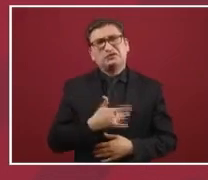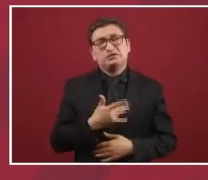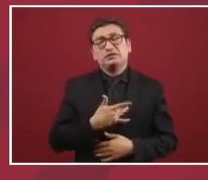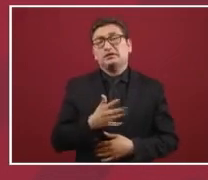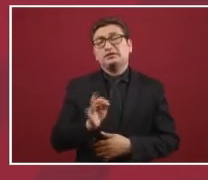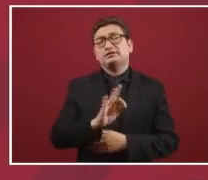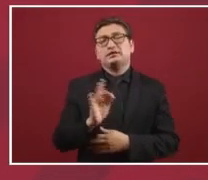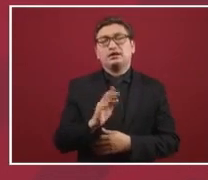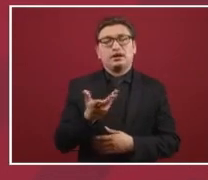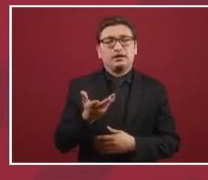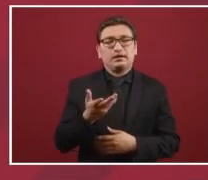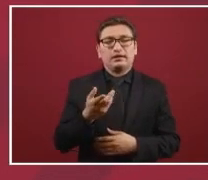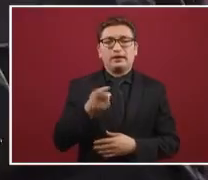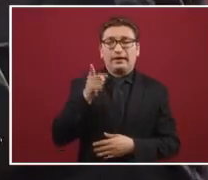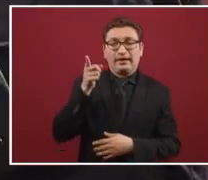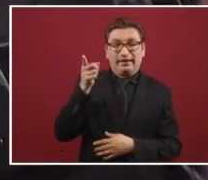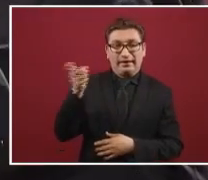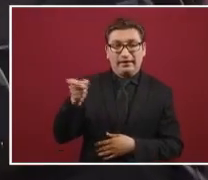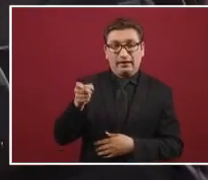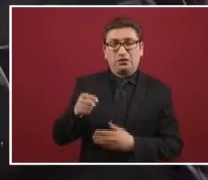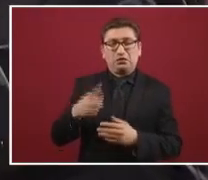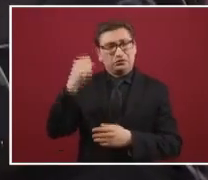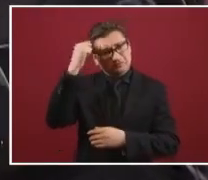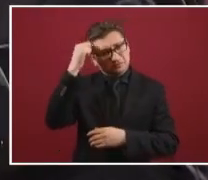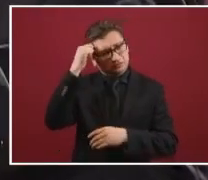se iba a